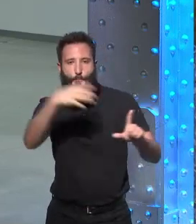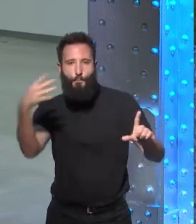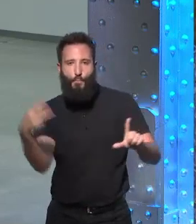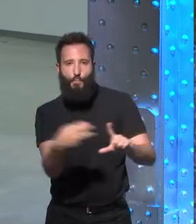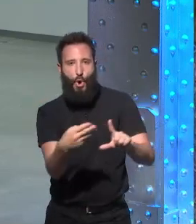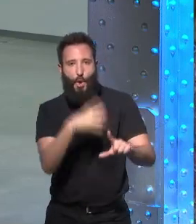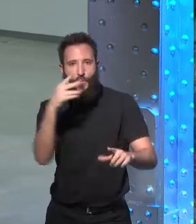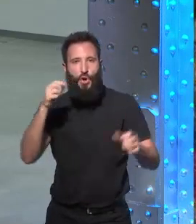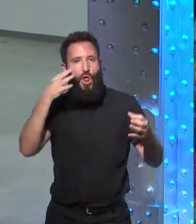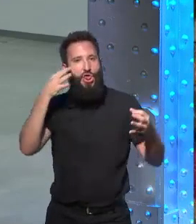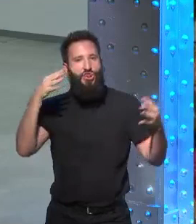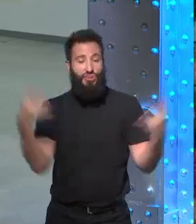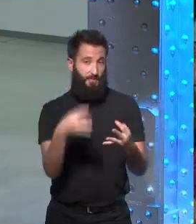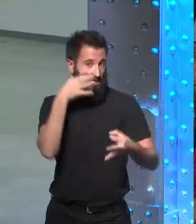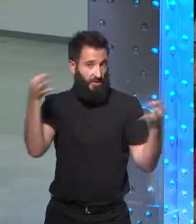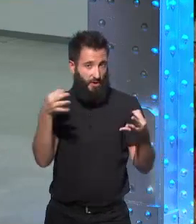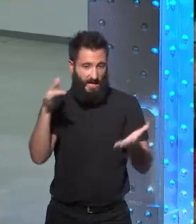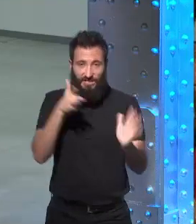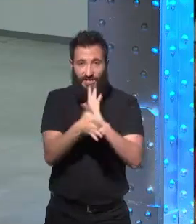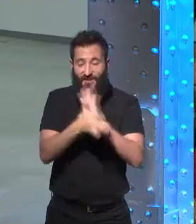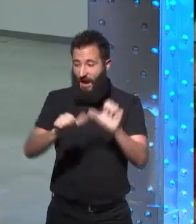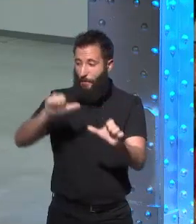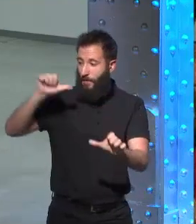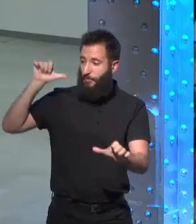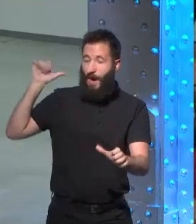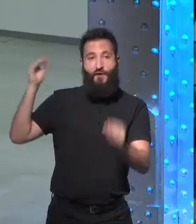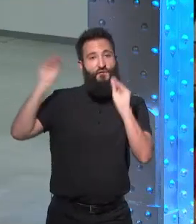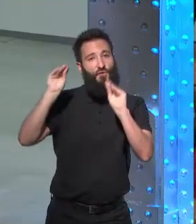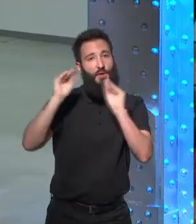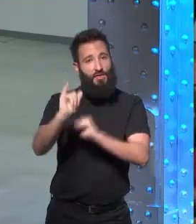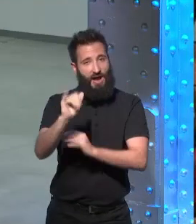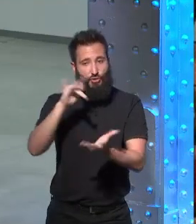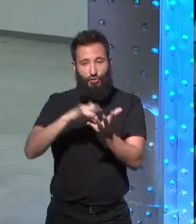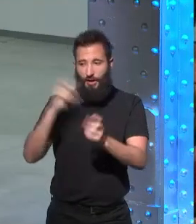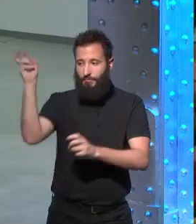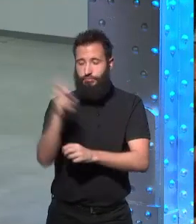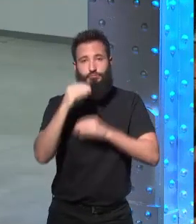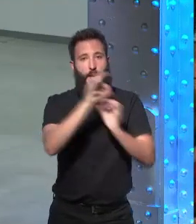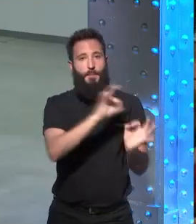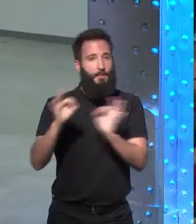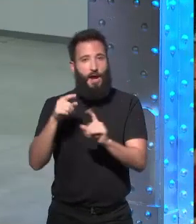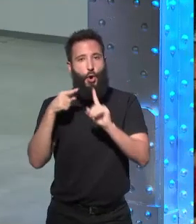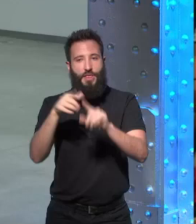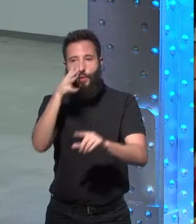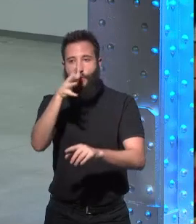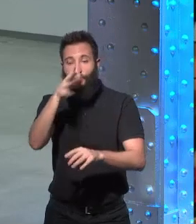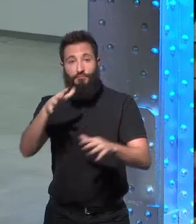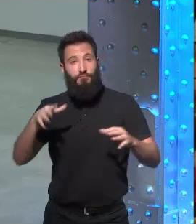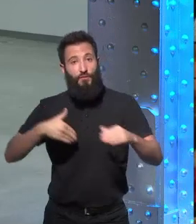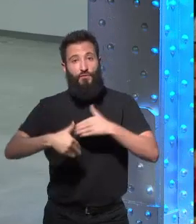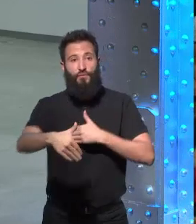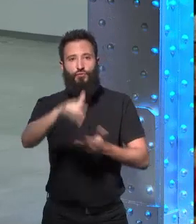temas de ciberseguridad. O sea, ya vienen formados, ya vienen preparados para afrontar la delincuencia del futuro.